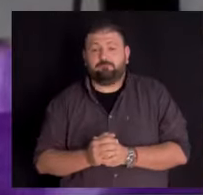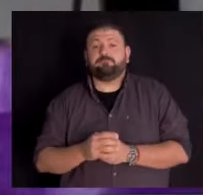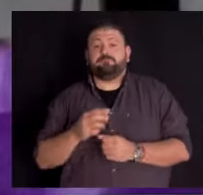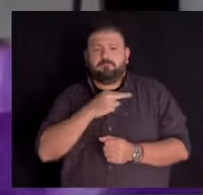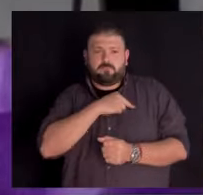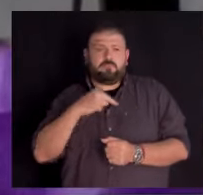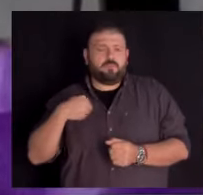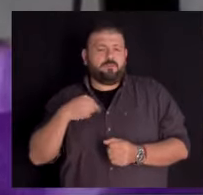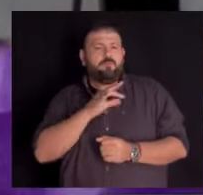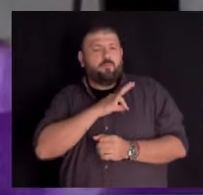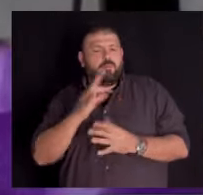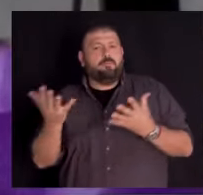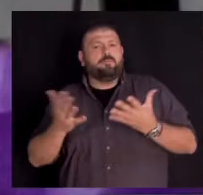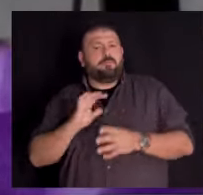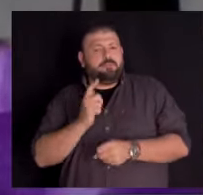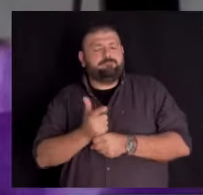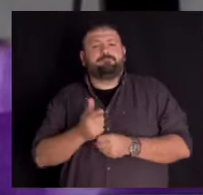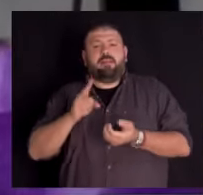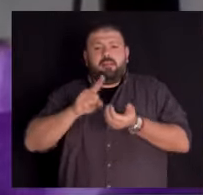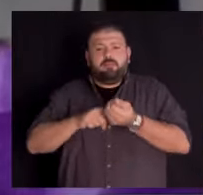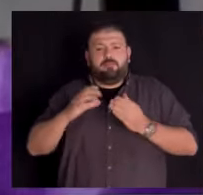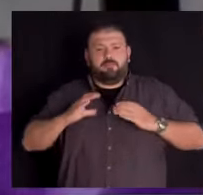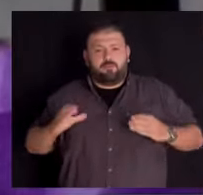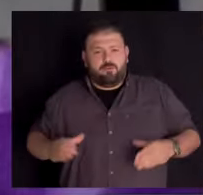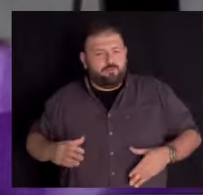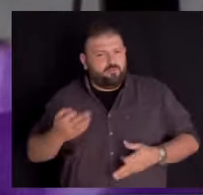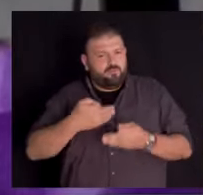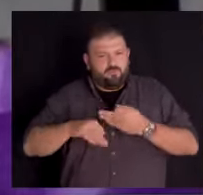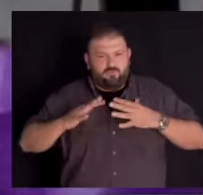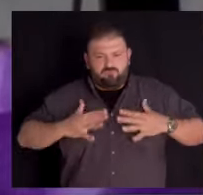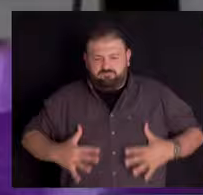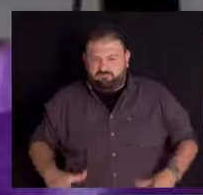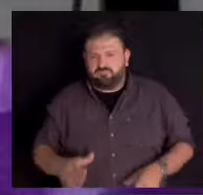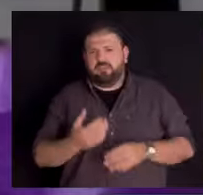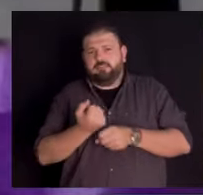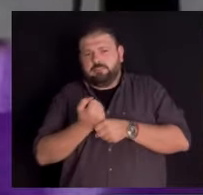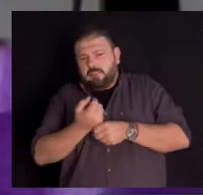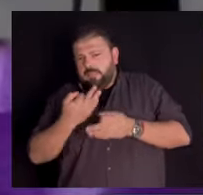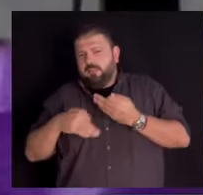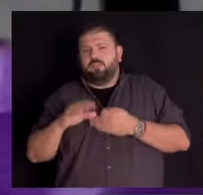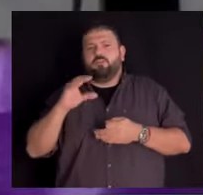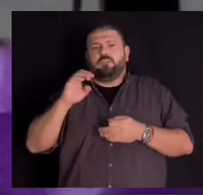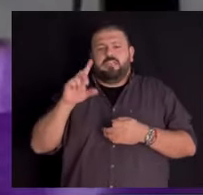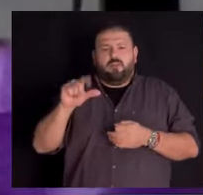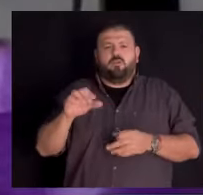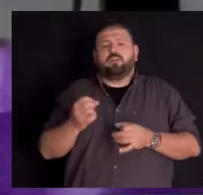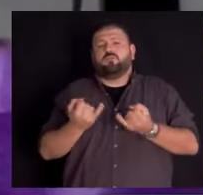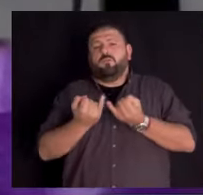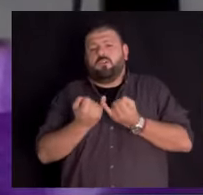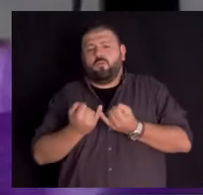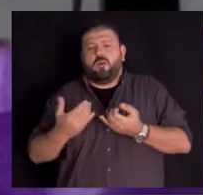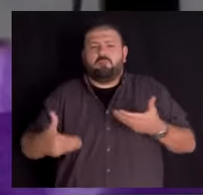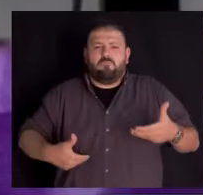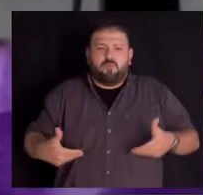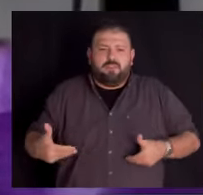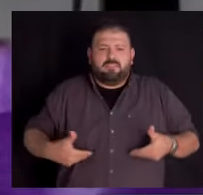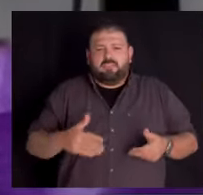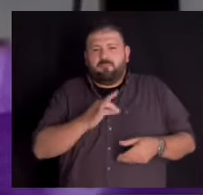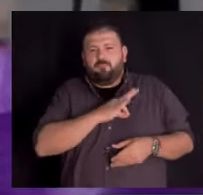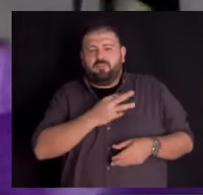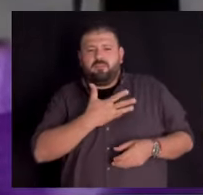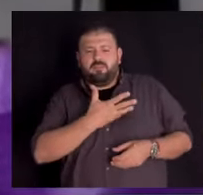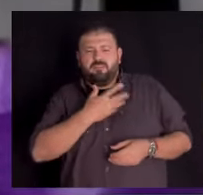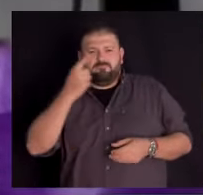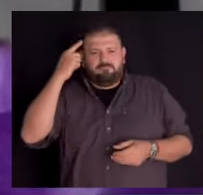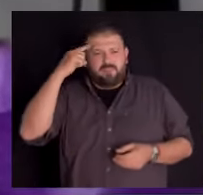podamos ubicar que nuestro sistema nervioso va más allá de a lo mejor de una molestia que tiene nuestra cabeza, de a lo mejor